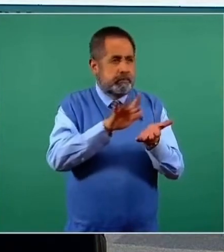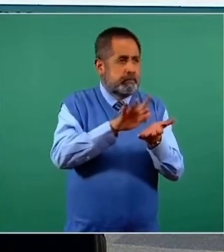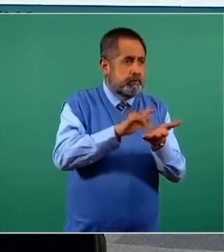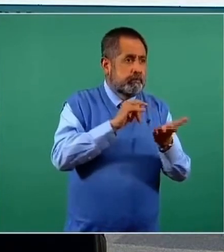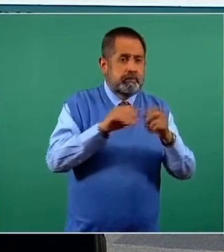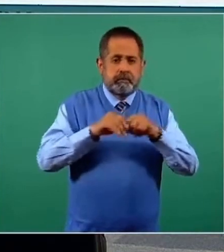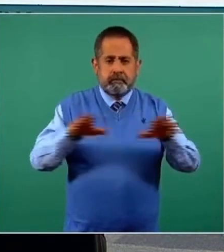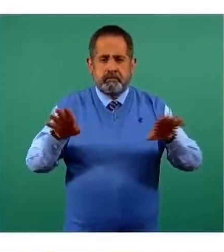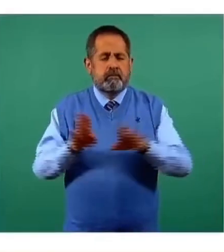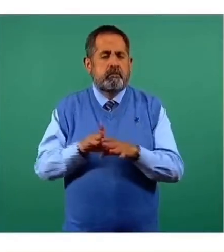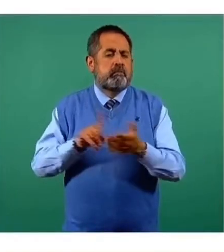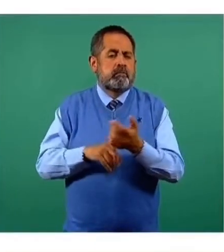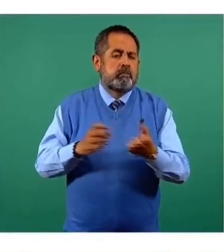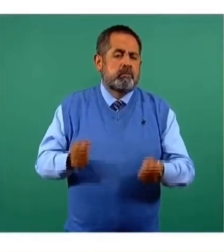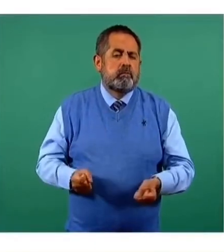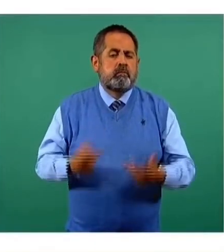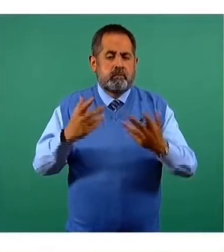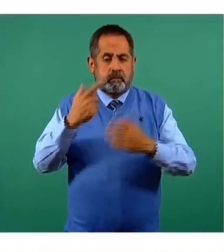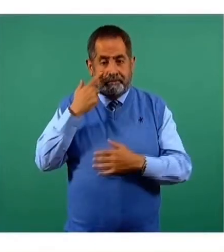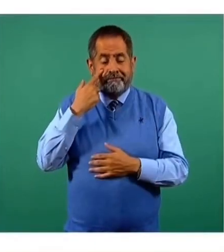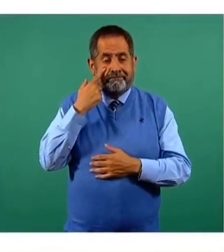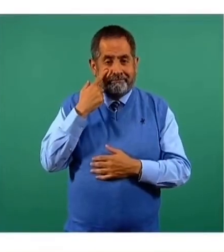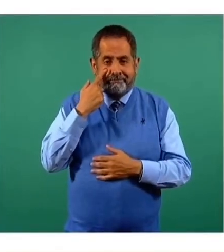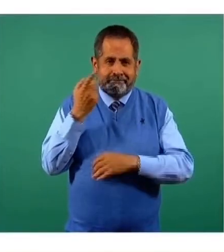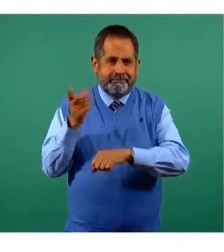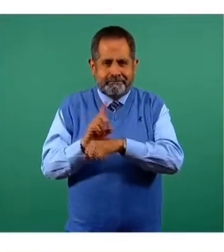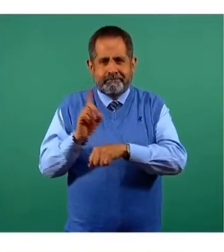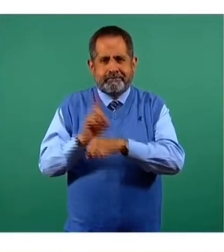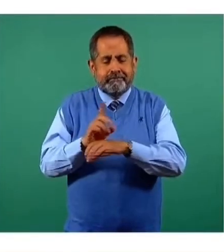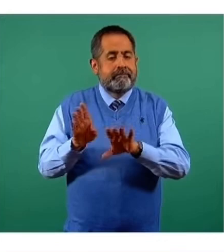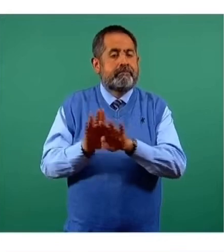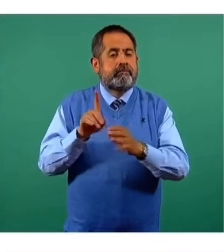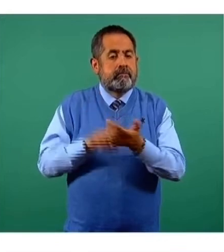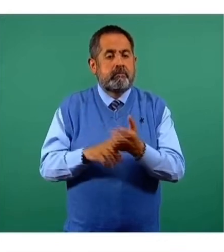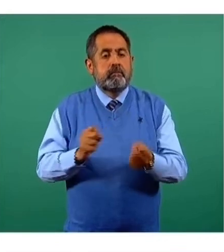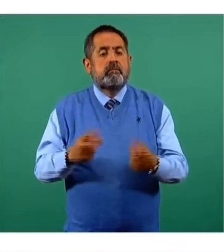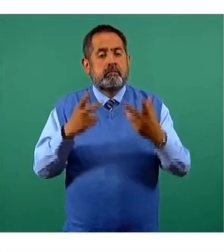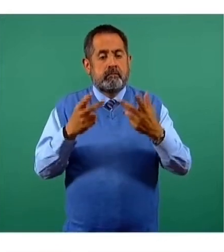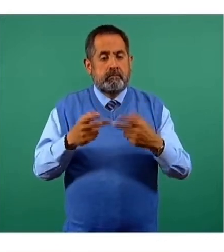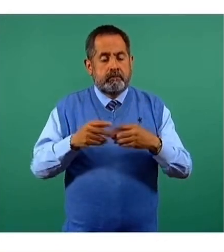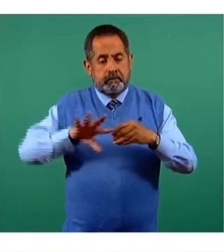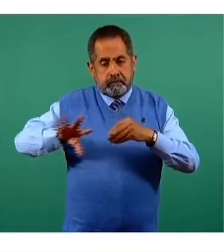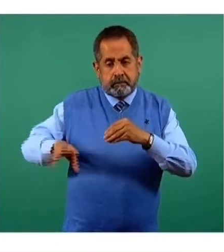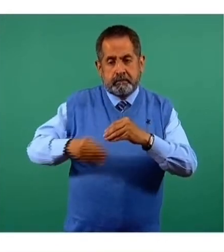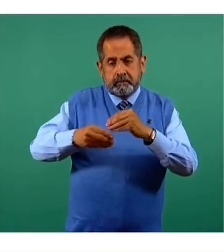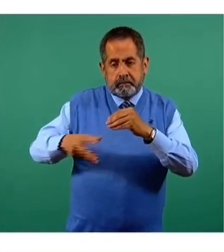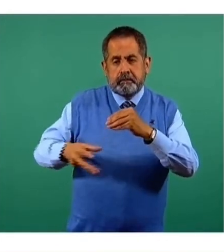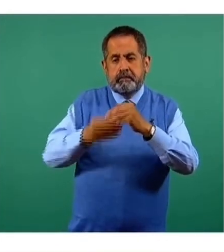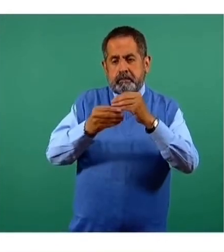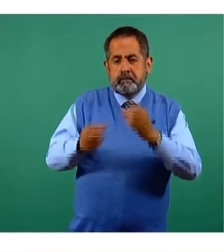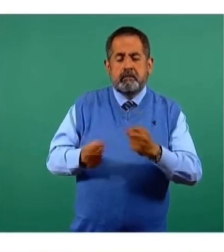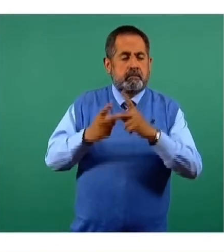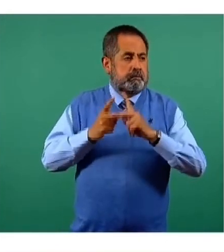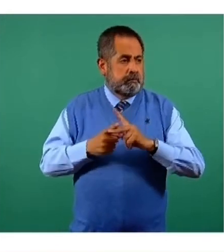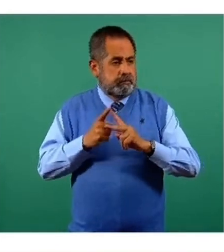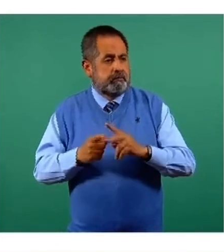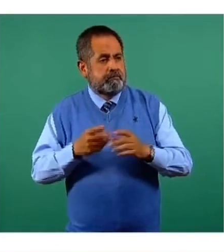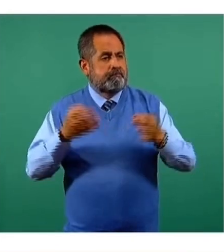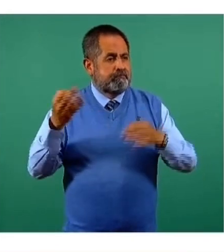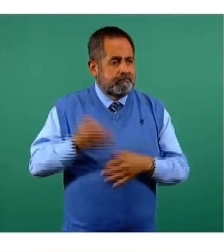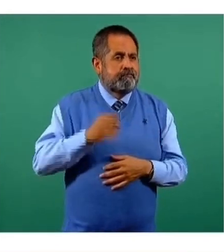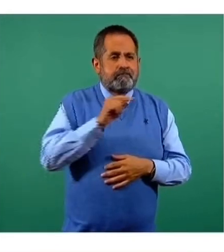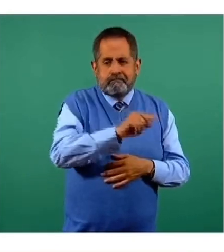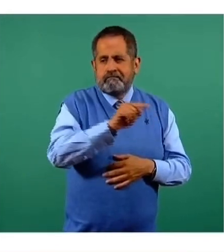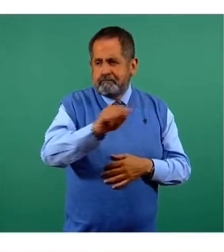atención sobre el incremento que hay de manera diaria en los casos acumulados, tanto en los casos estimados,